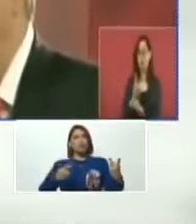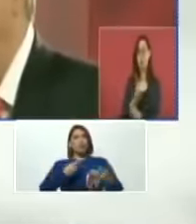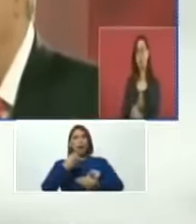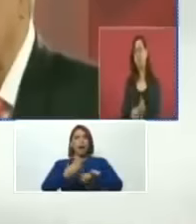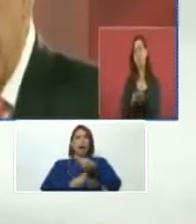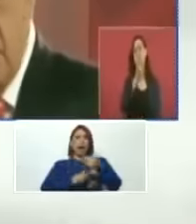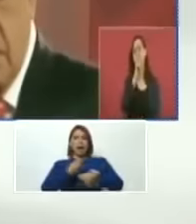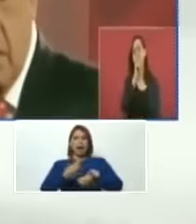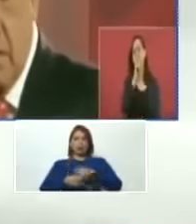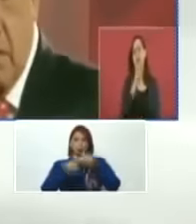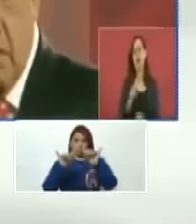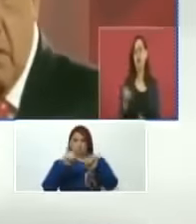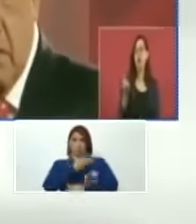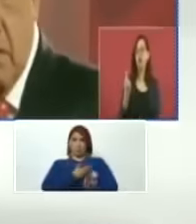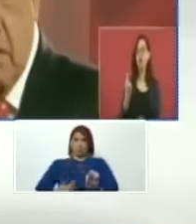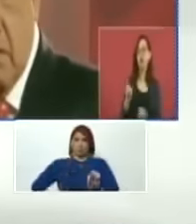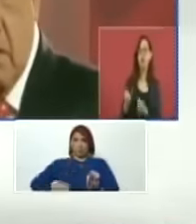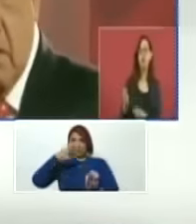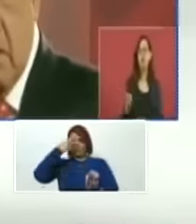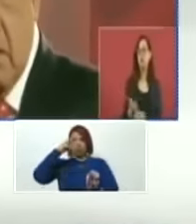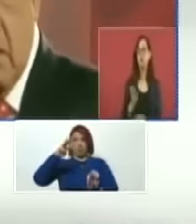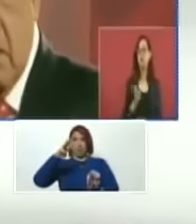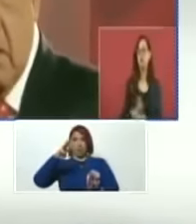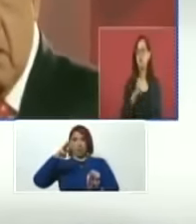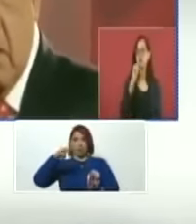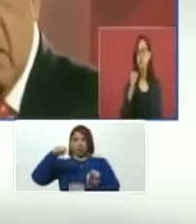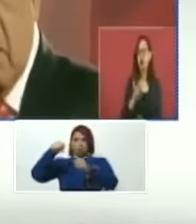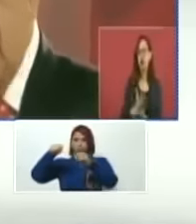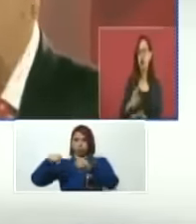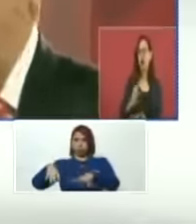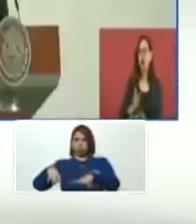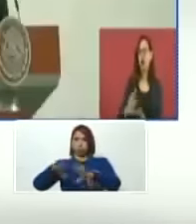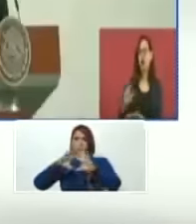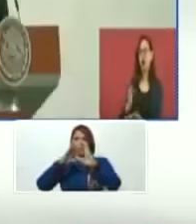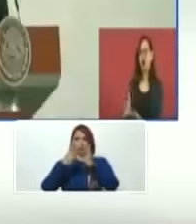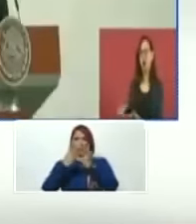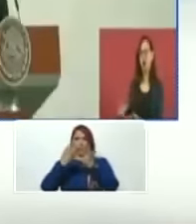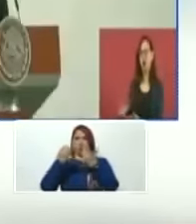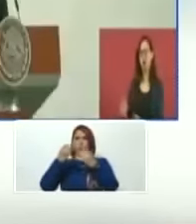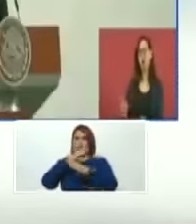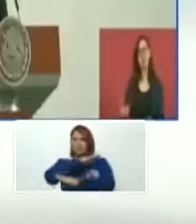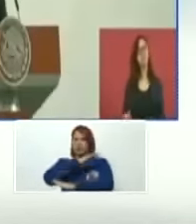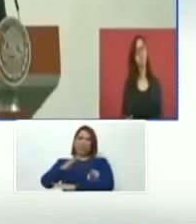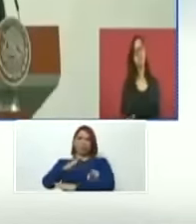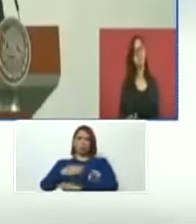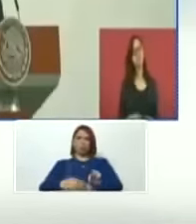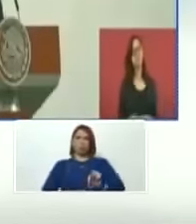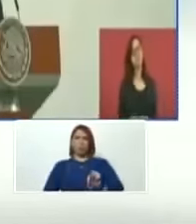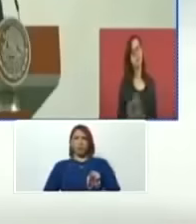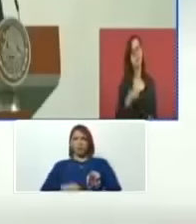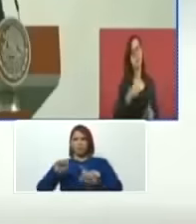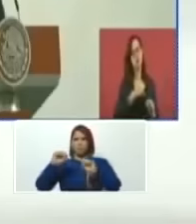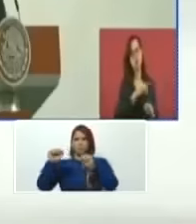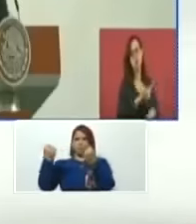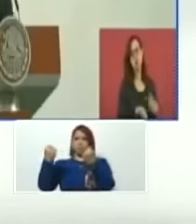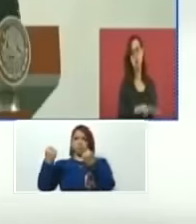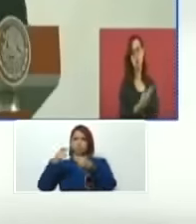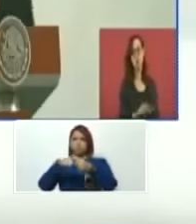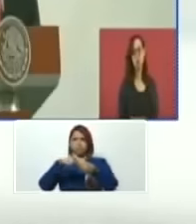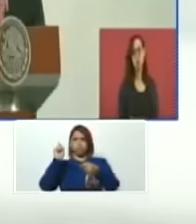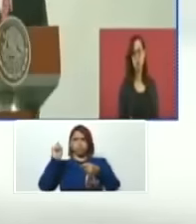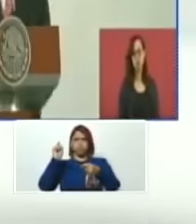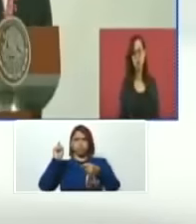semanas de abandonar el mundo de las sanciones, de los bloqueos, de las exclusiones,